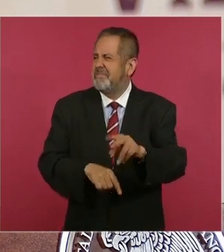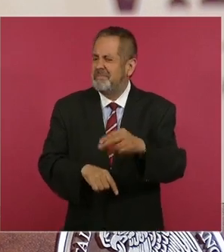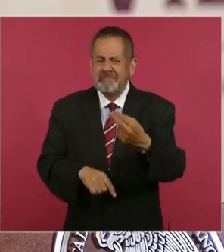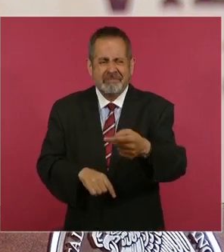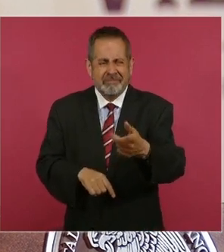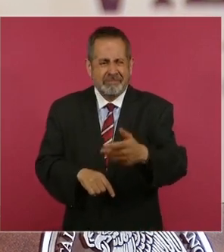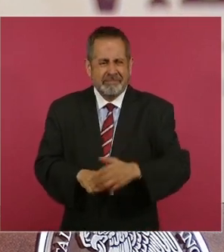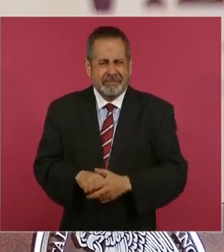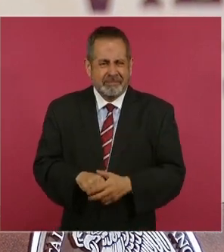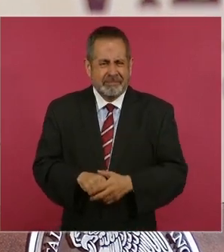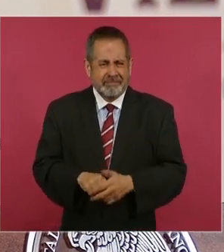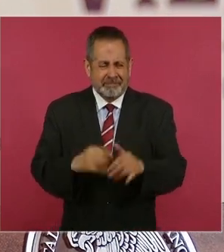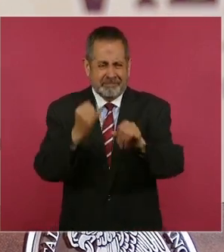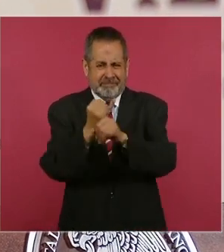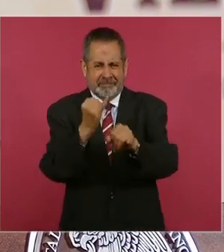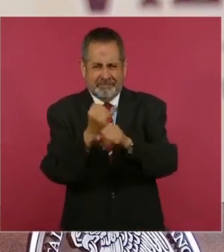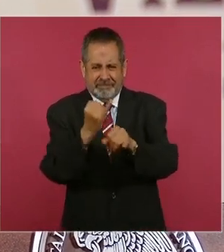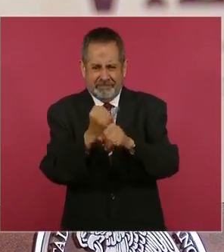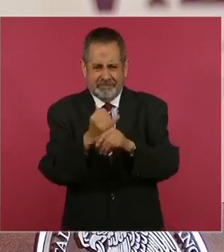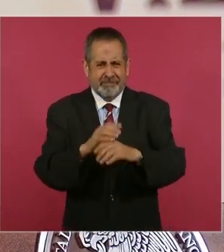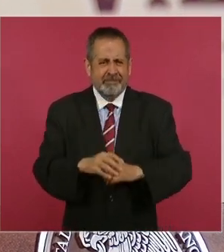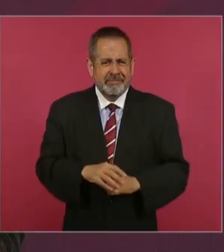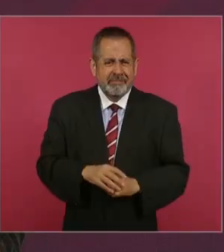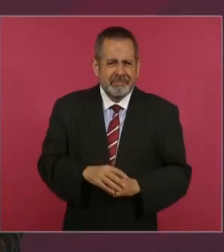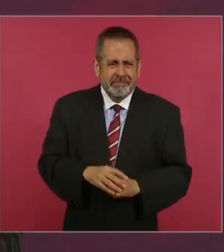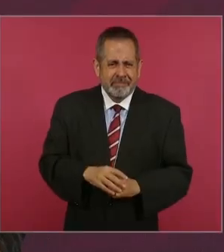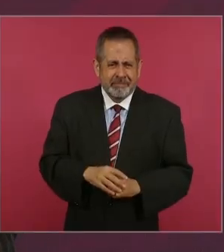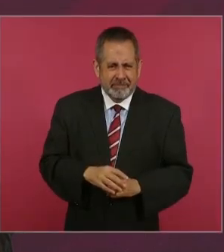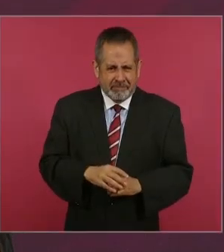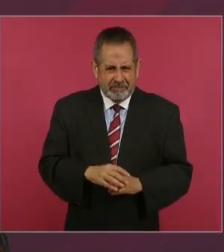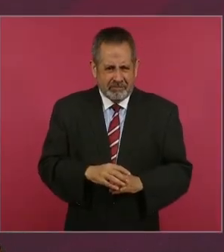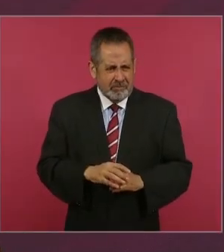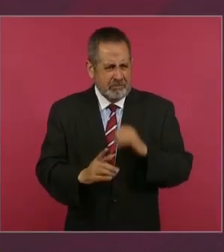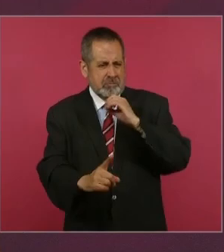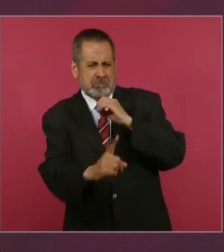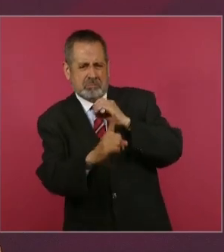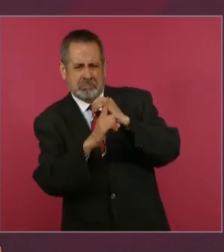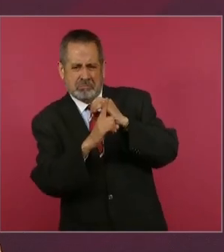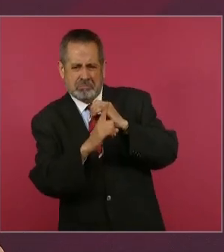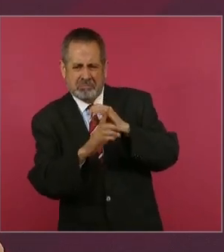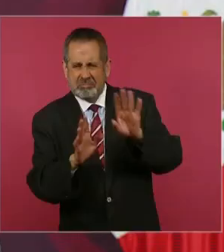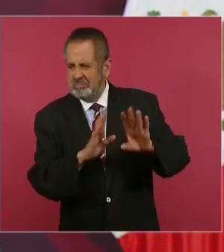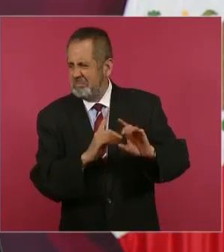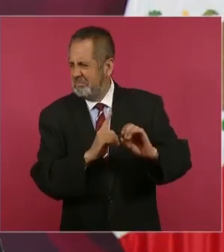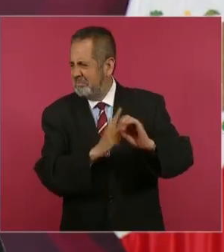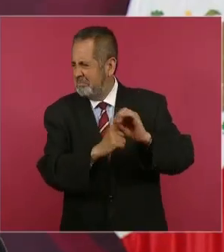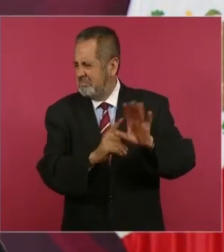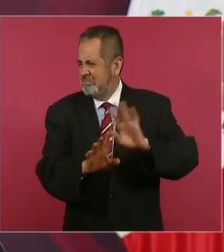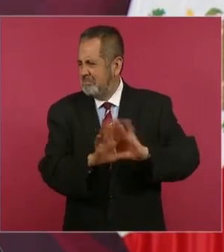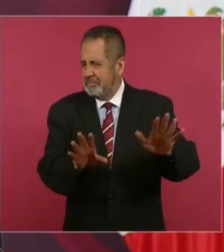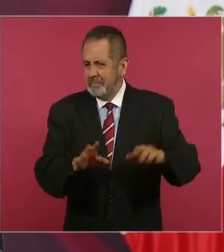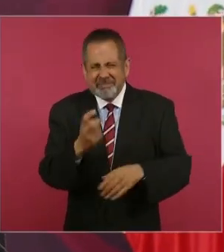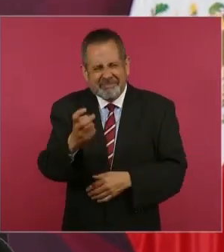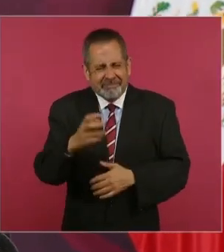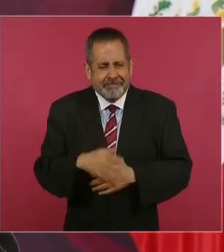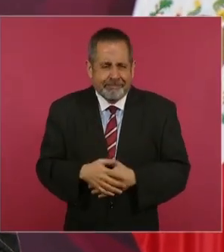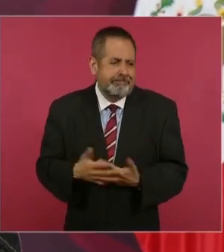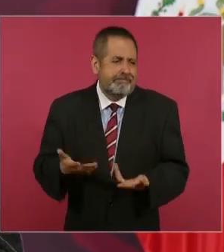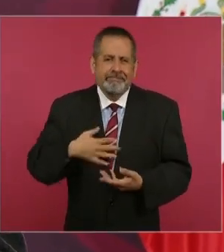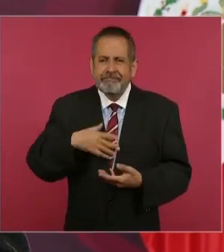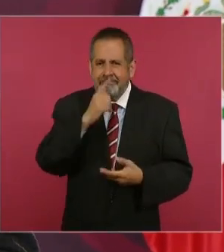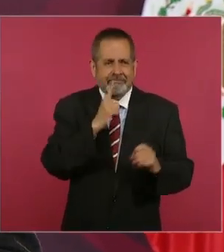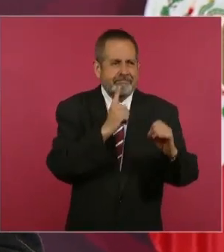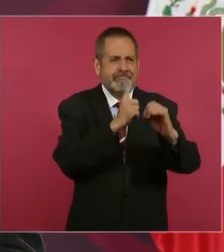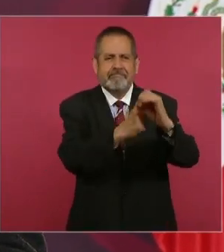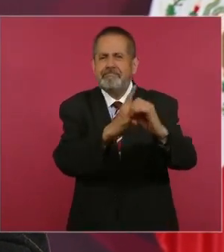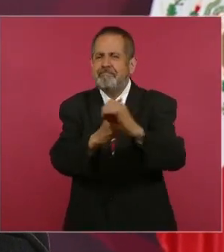la las redes sociales te bloqueo nosotros no podemos bloquear